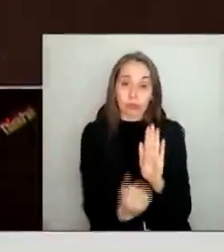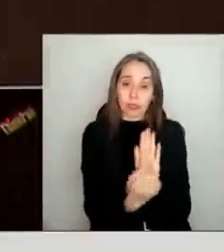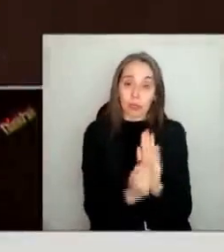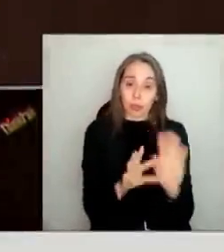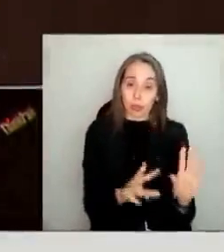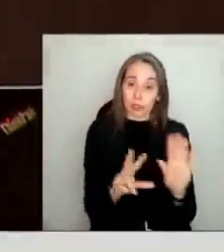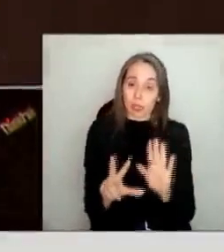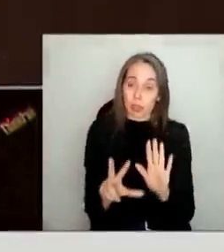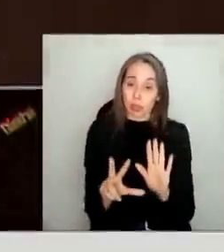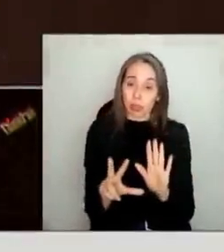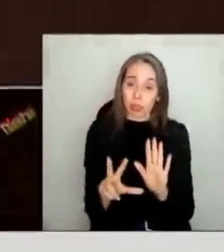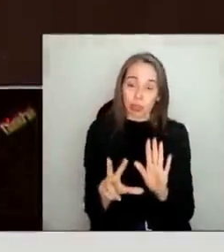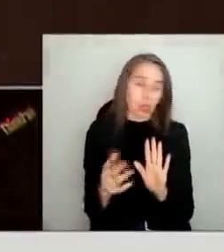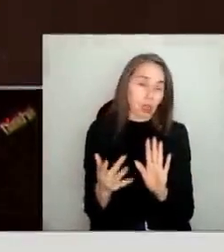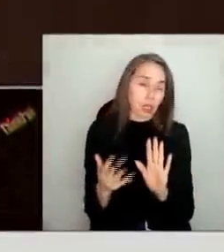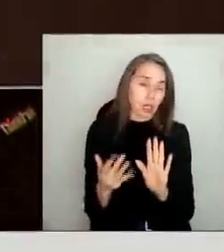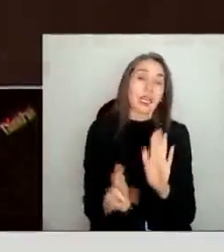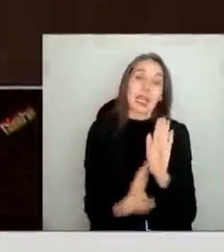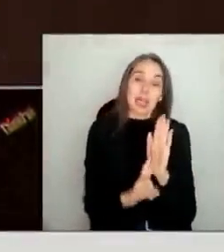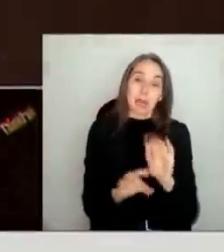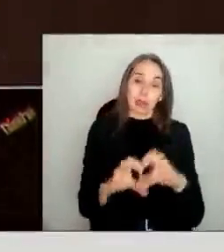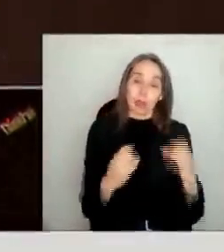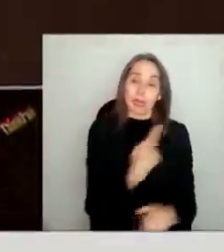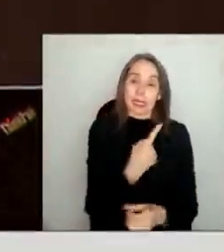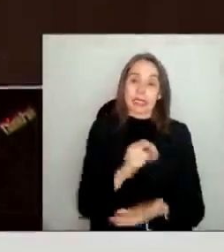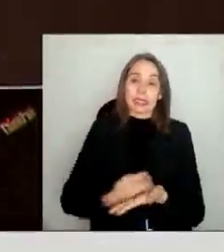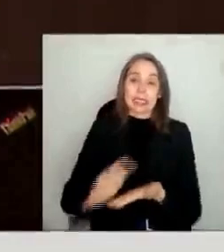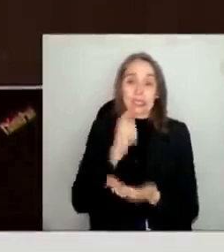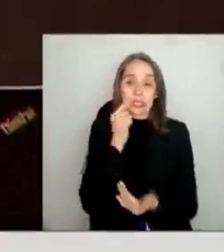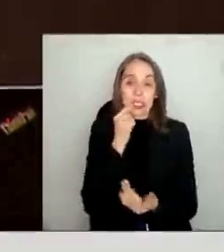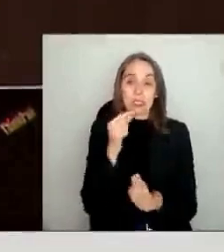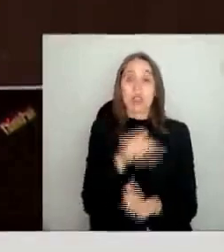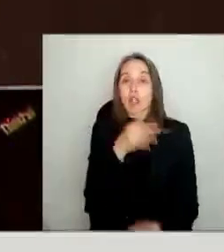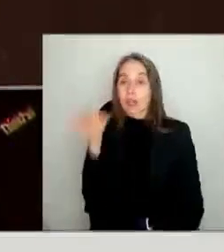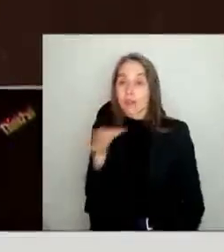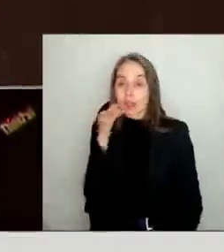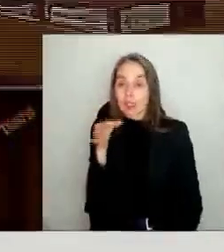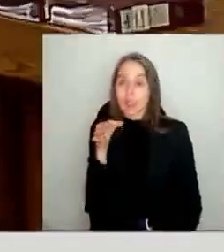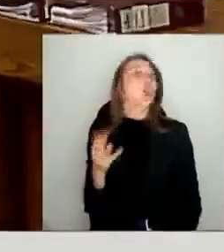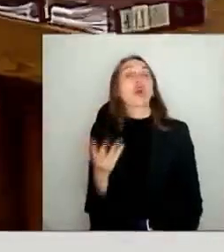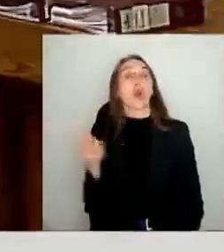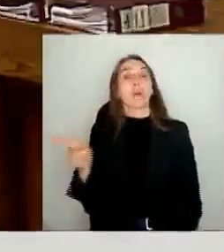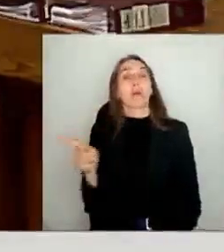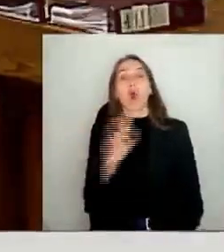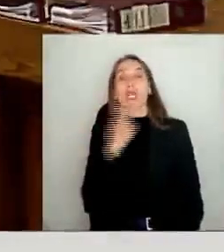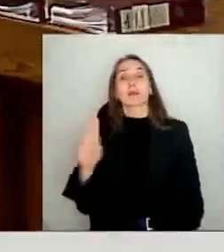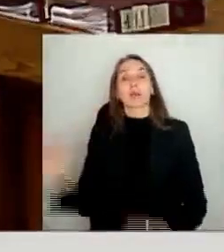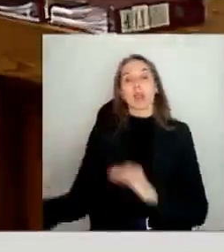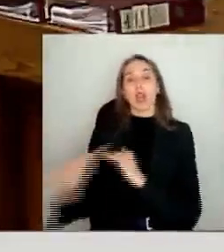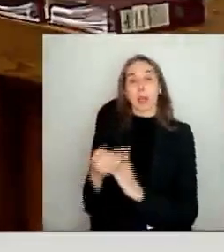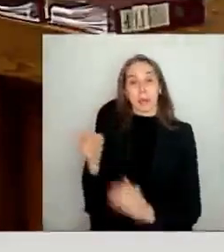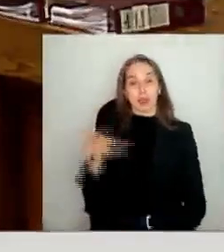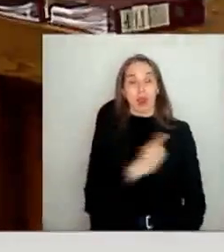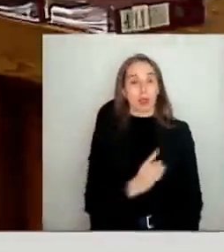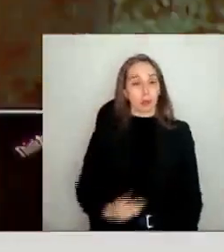98 de nuestro reglamento que el secretario va a mencionar para la solicitud que usted ha hecho sí honorable